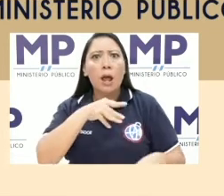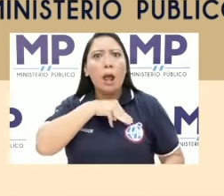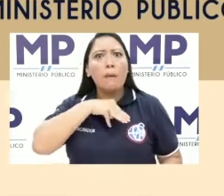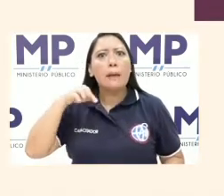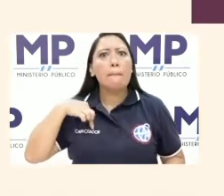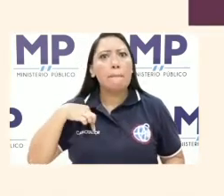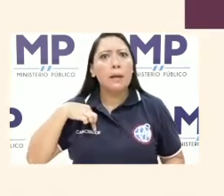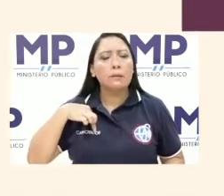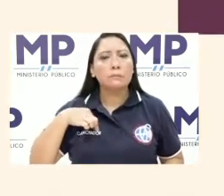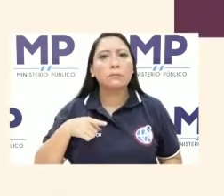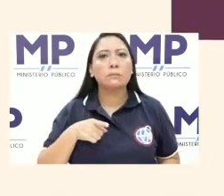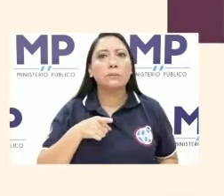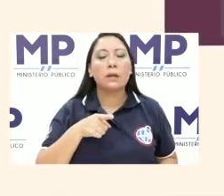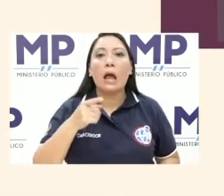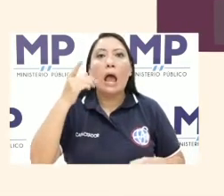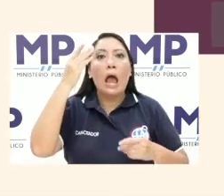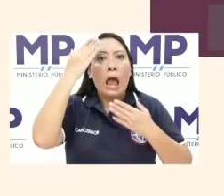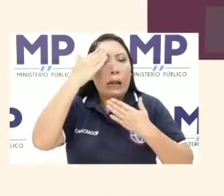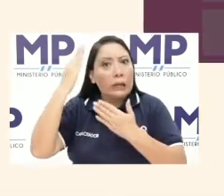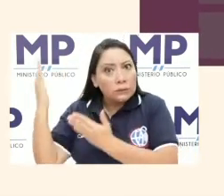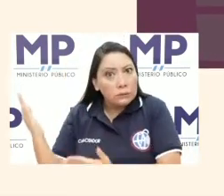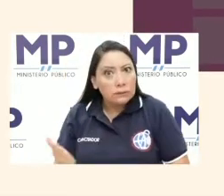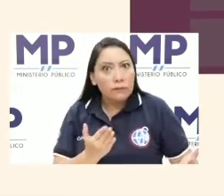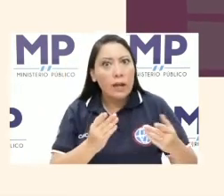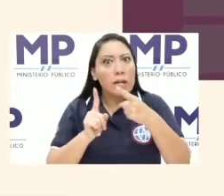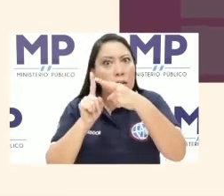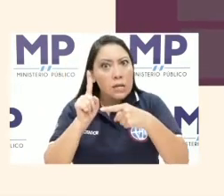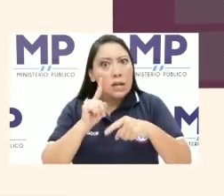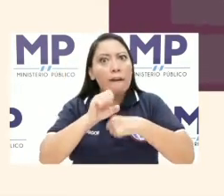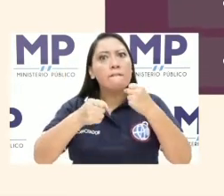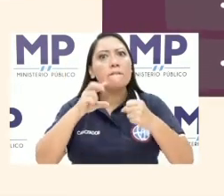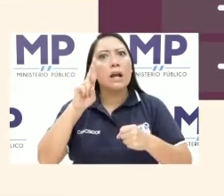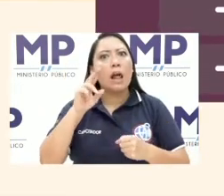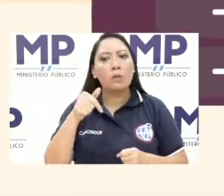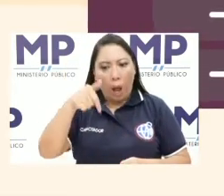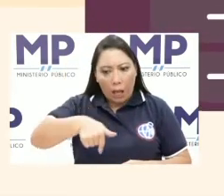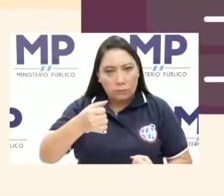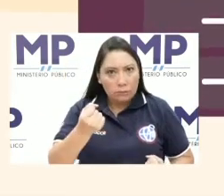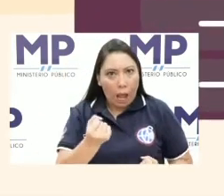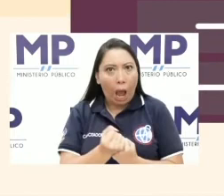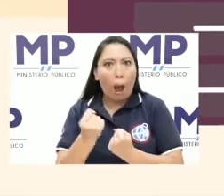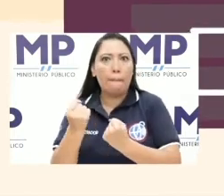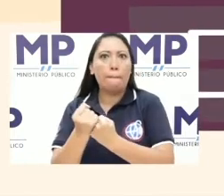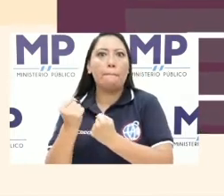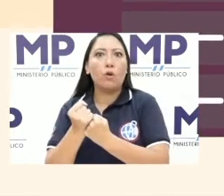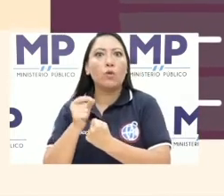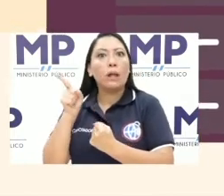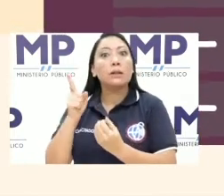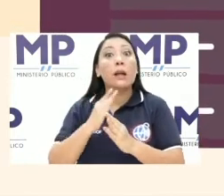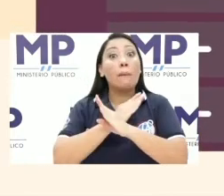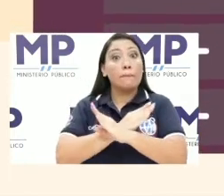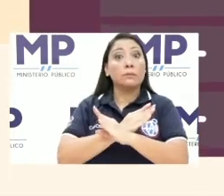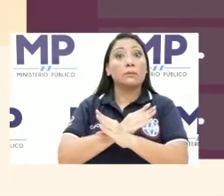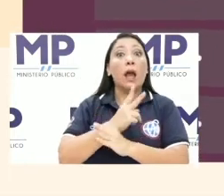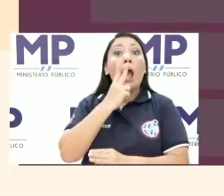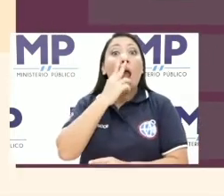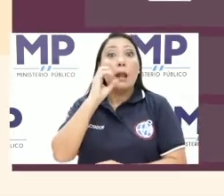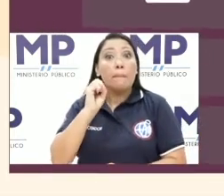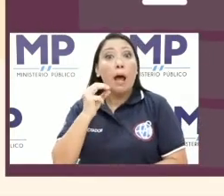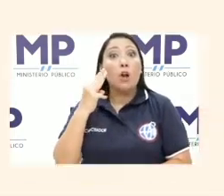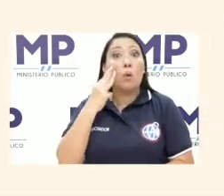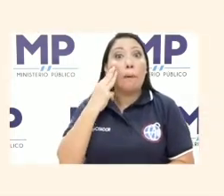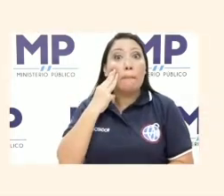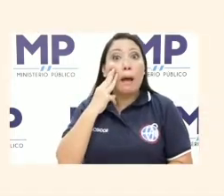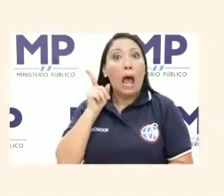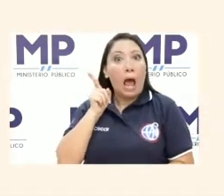kachawe. Maltio shech ri apetik Fernando ukat kato o chechu chichik ri alahachak ri anan shukhe ri